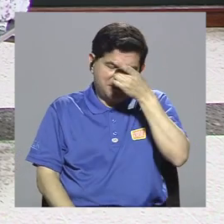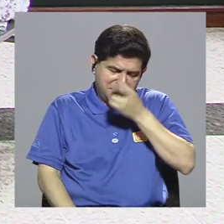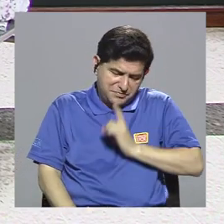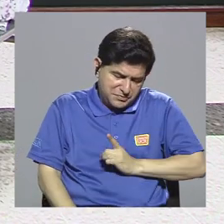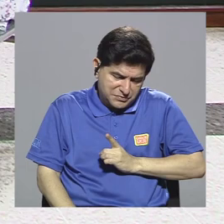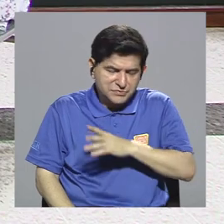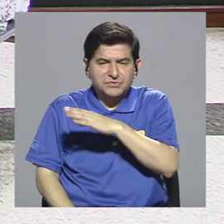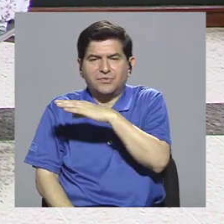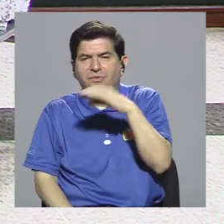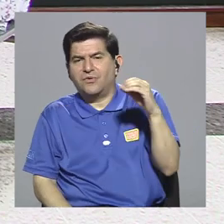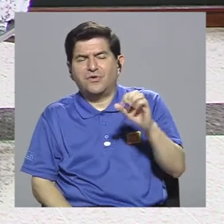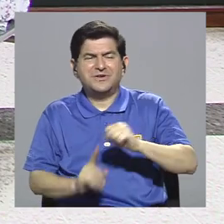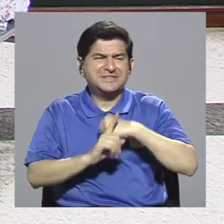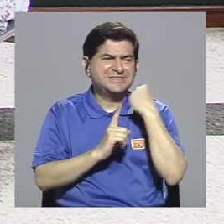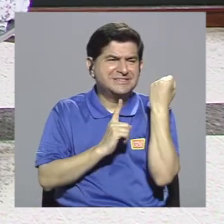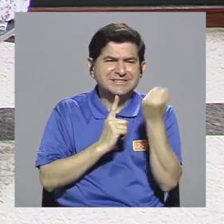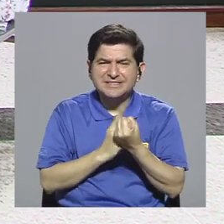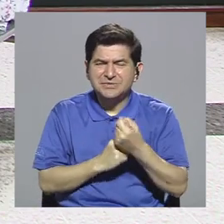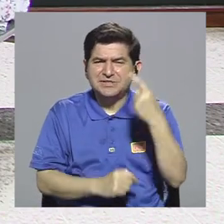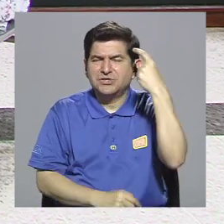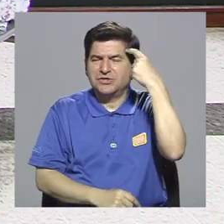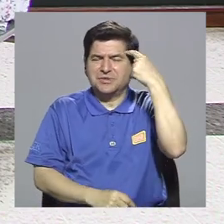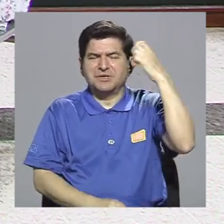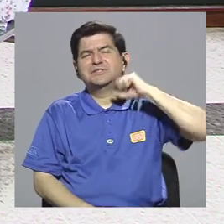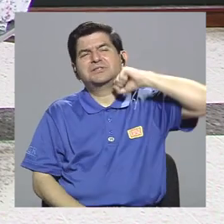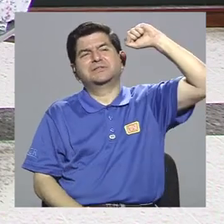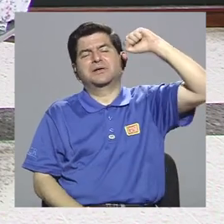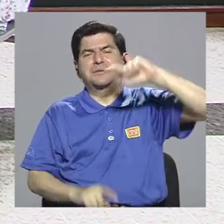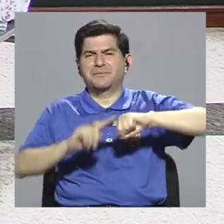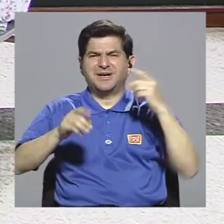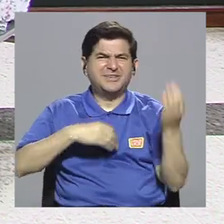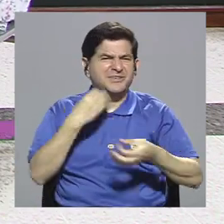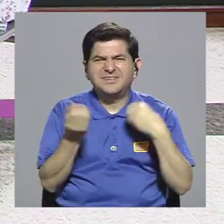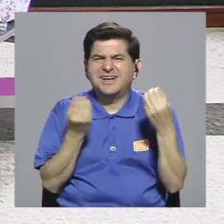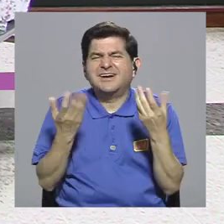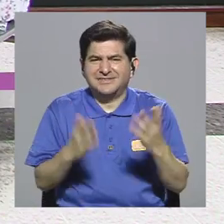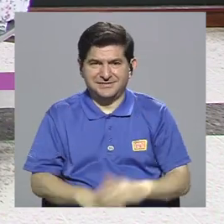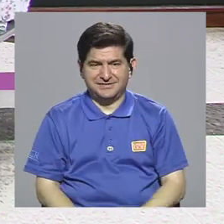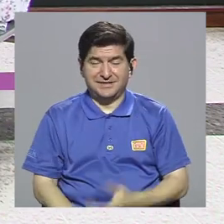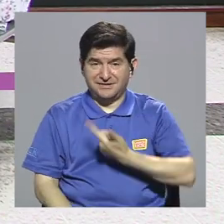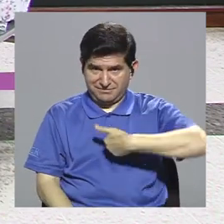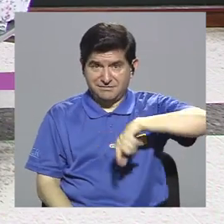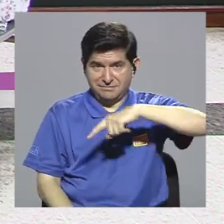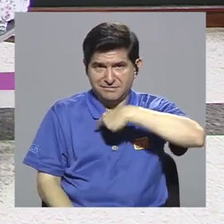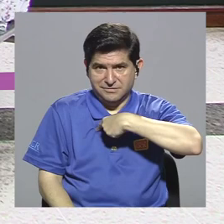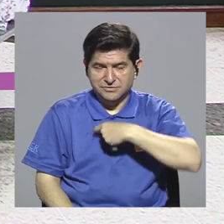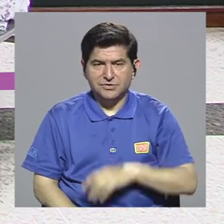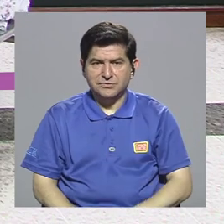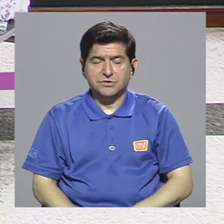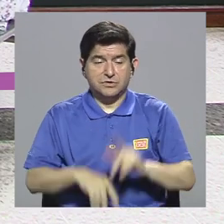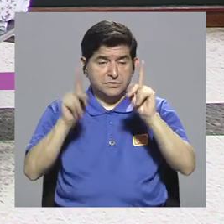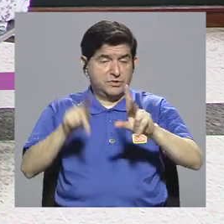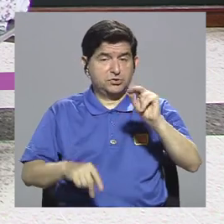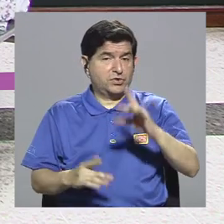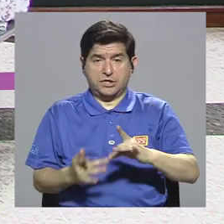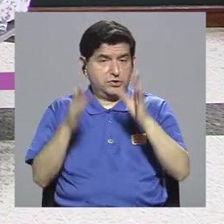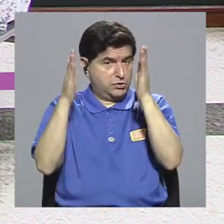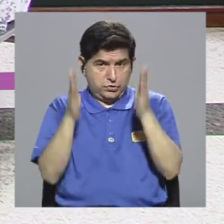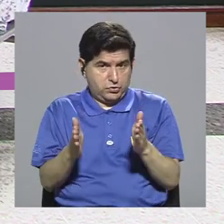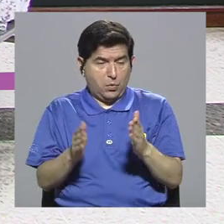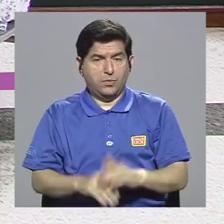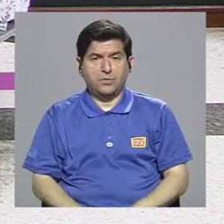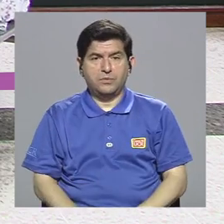o con situaciones de pensamientos suicidas. Pero ¿qué podemos hacer? ¿Qué podríamos hacer nosotros, verdad? Los que no somos especialistas,